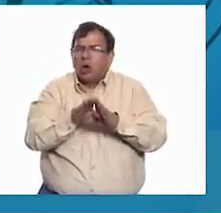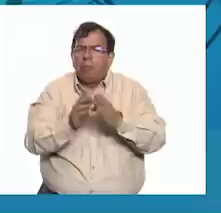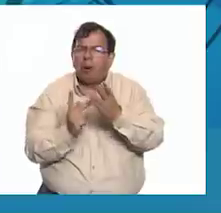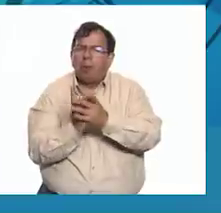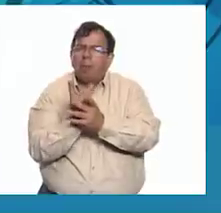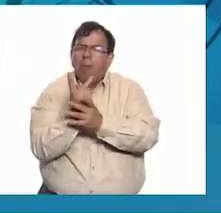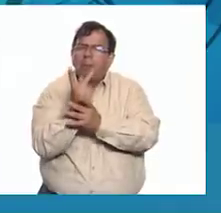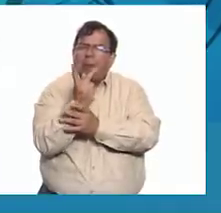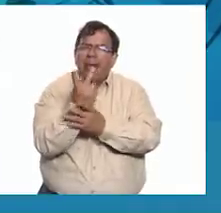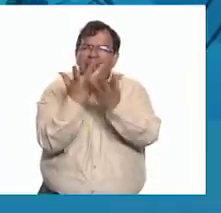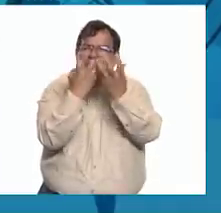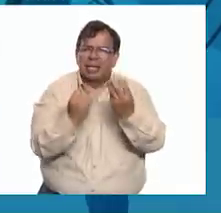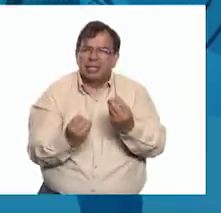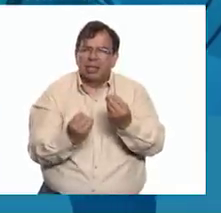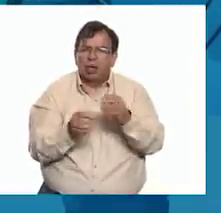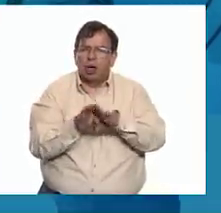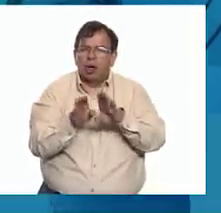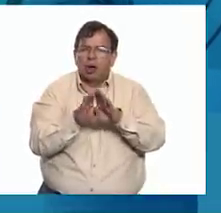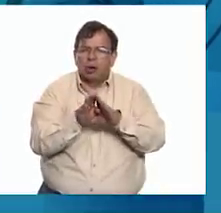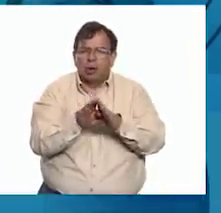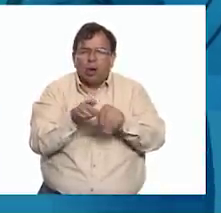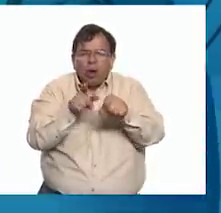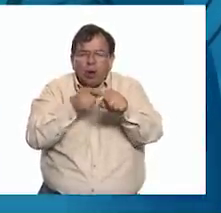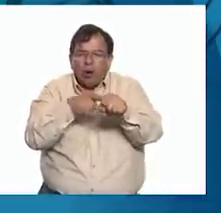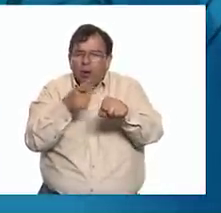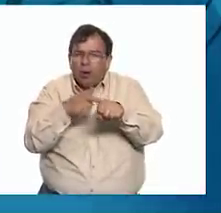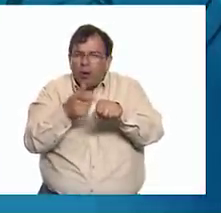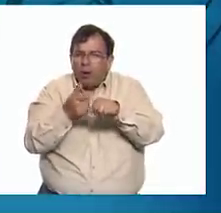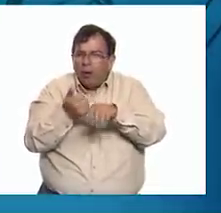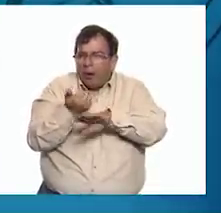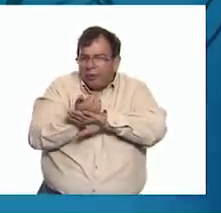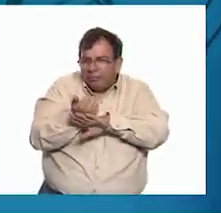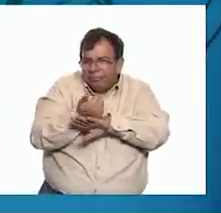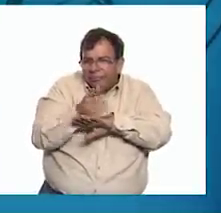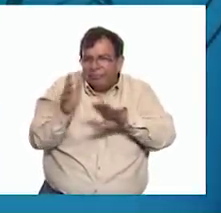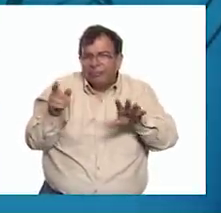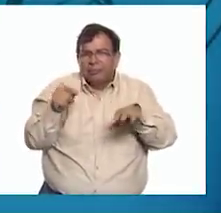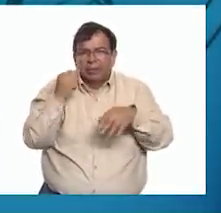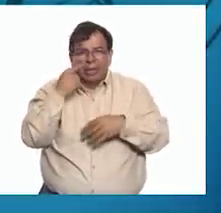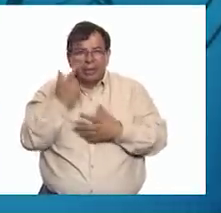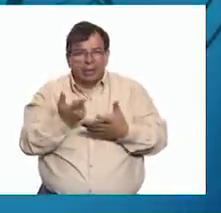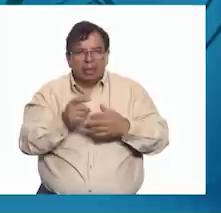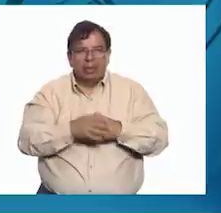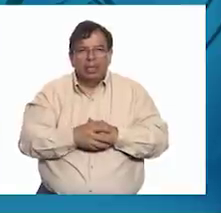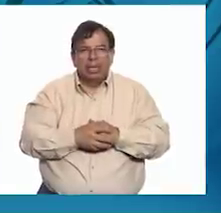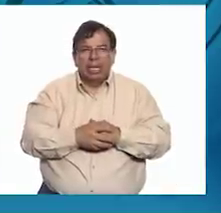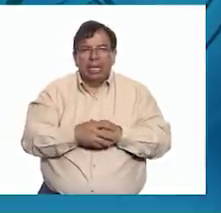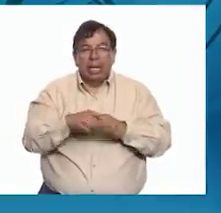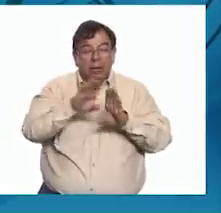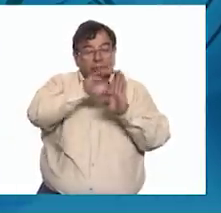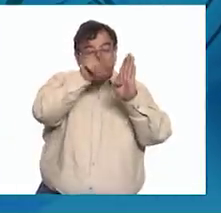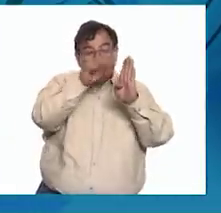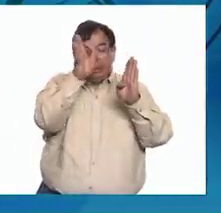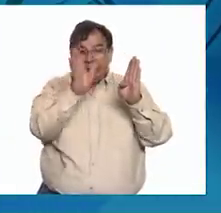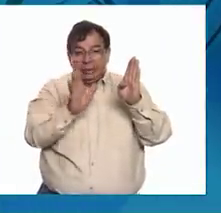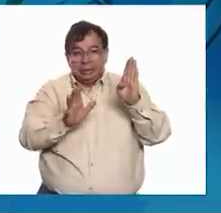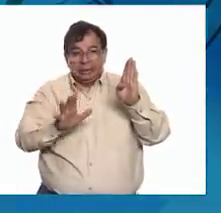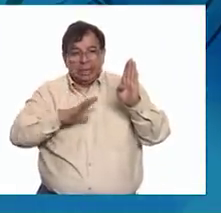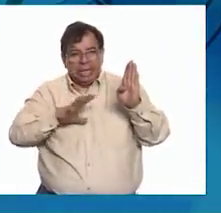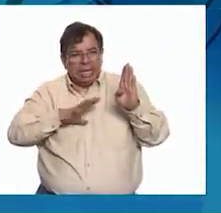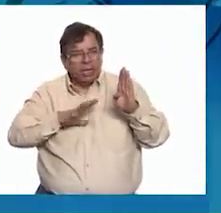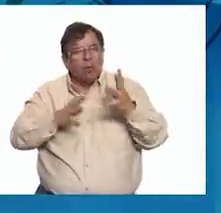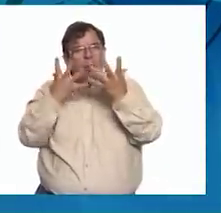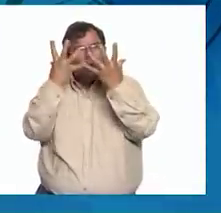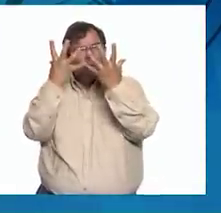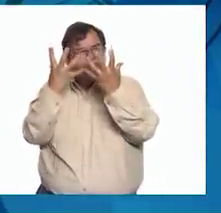desértica, Larisa, simbolizada con color amarillo. En la ladera oeste de la Sierra Madre Occidental hay selvas